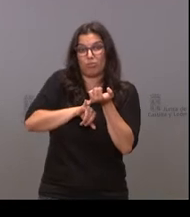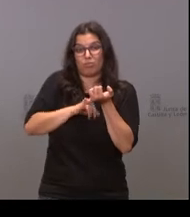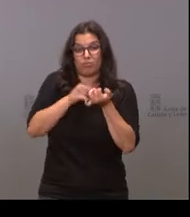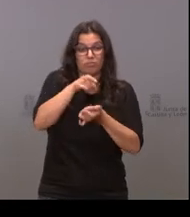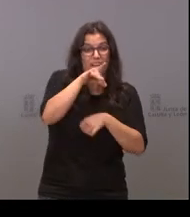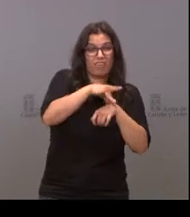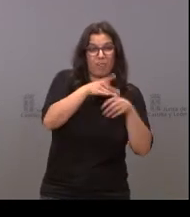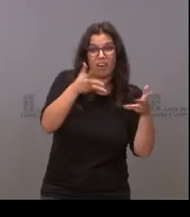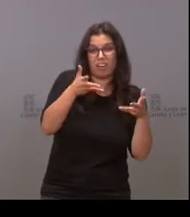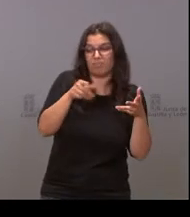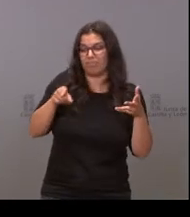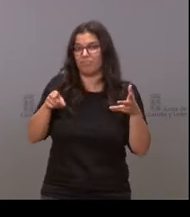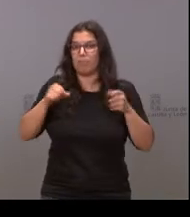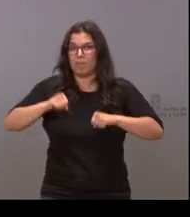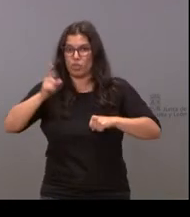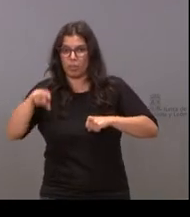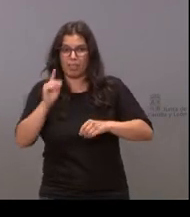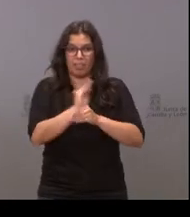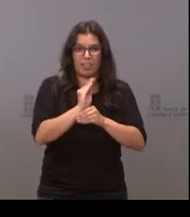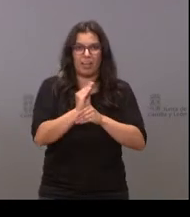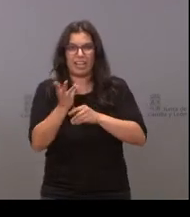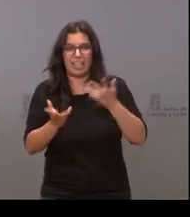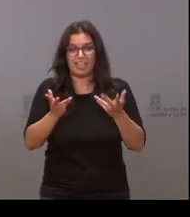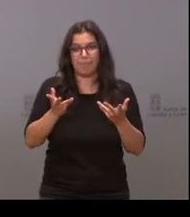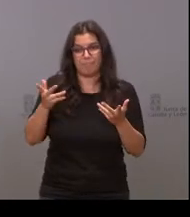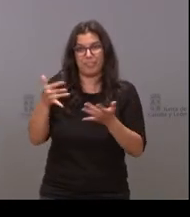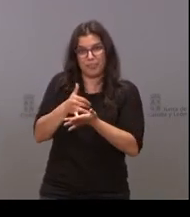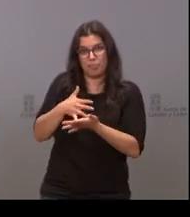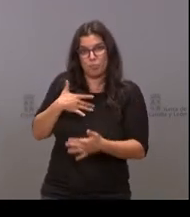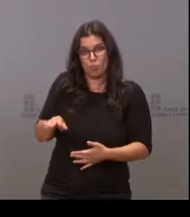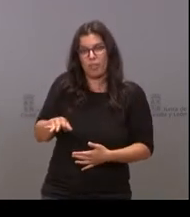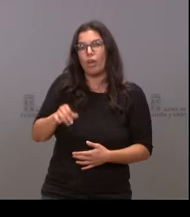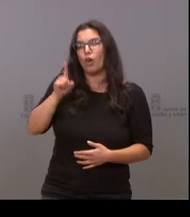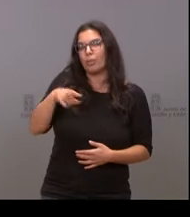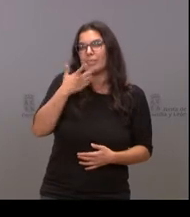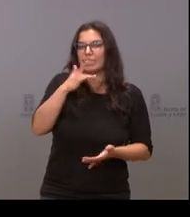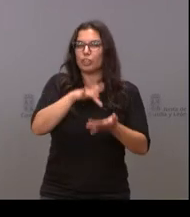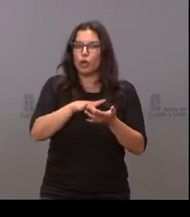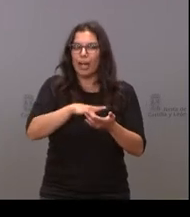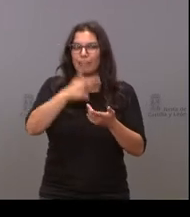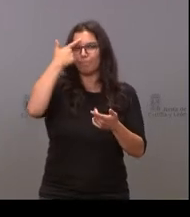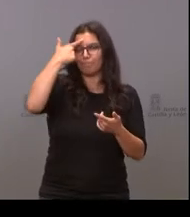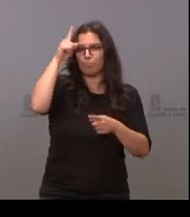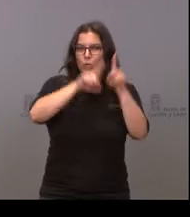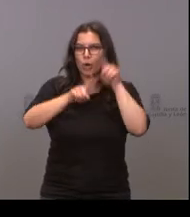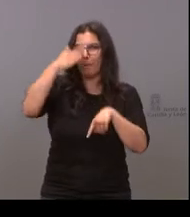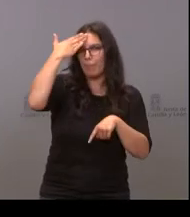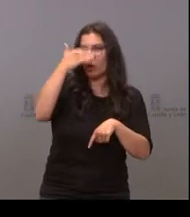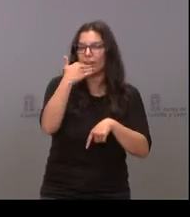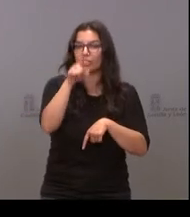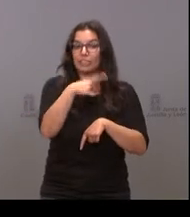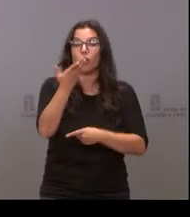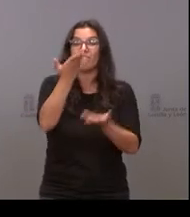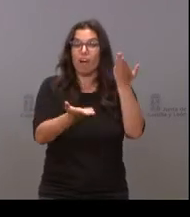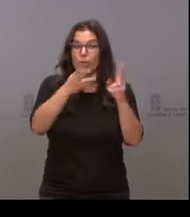la persona y también tiene una edad avanzada y también es frágil y la presencia o no de deterioro cognitivo que también es importante con toda esta evaluación